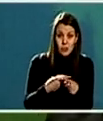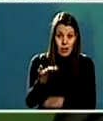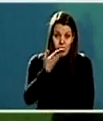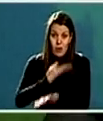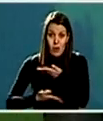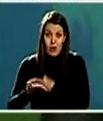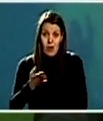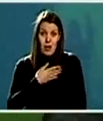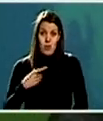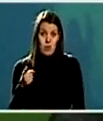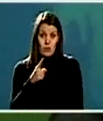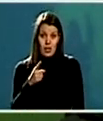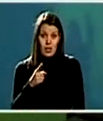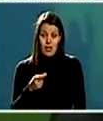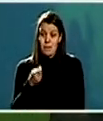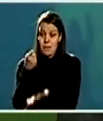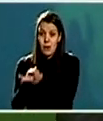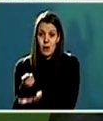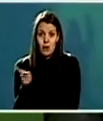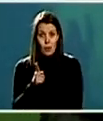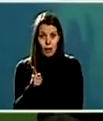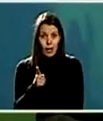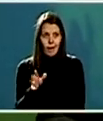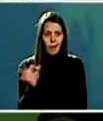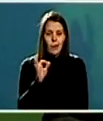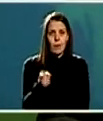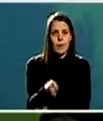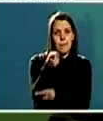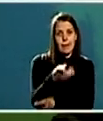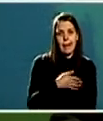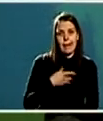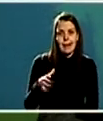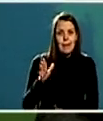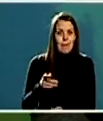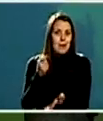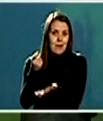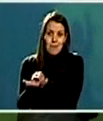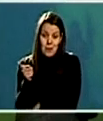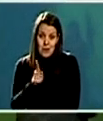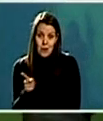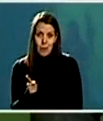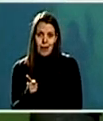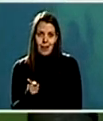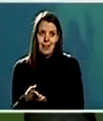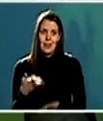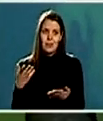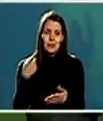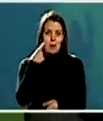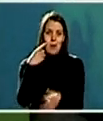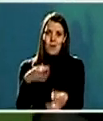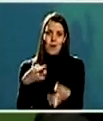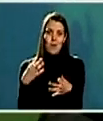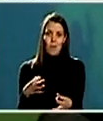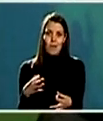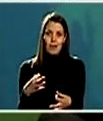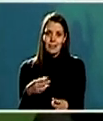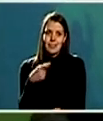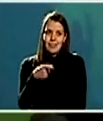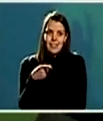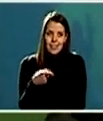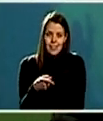no quere colaborar Pero no quere aportar ou quere mandar pero no quere aportaras cantidades que acordadas o que parece lxico que ese